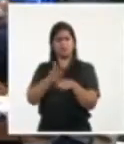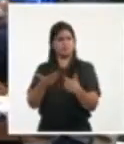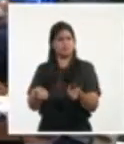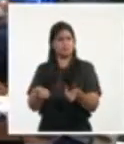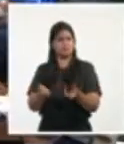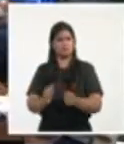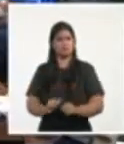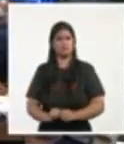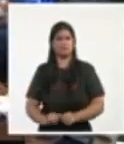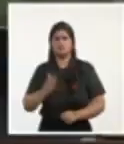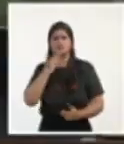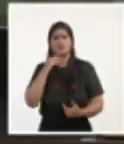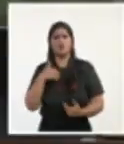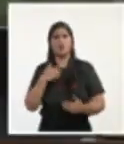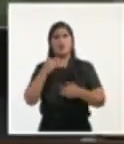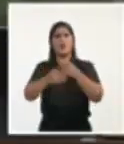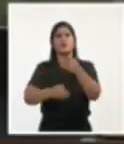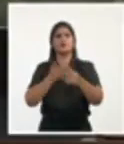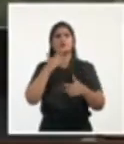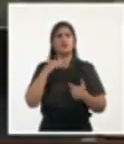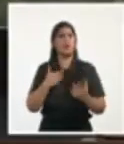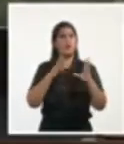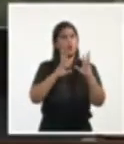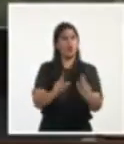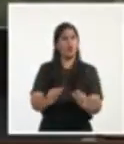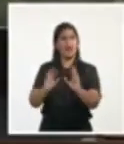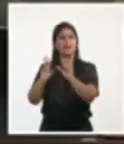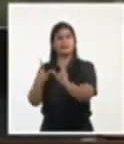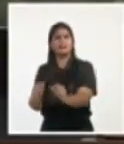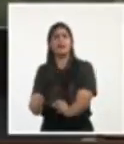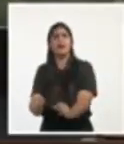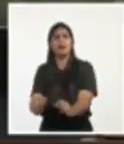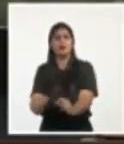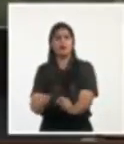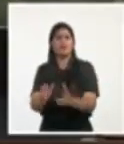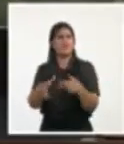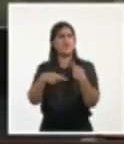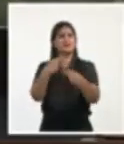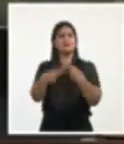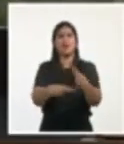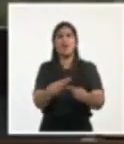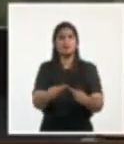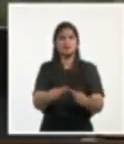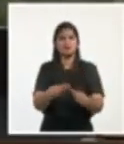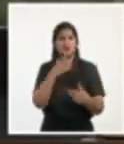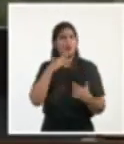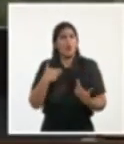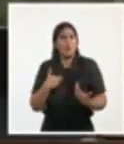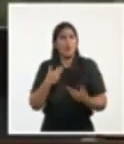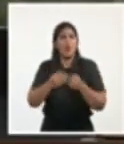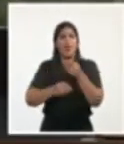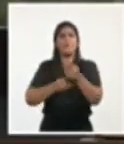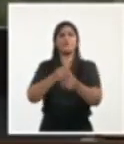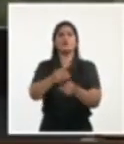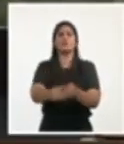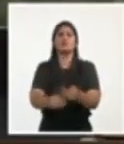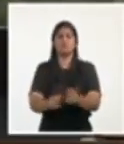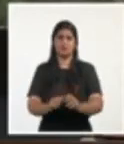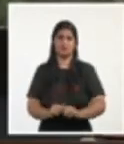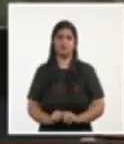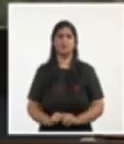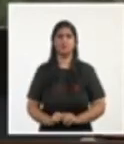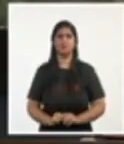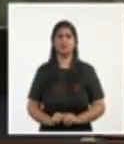interesante y yo quiero, antes de darle la palabra al ministro, decir que para nosotros el análisis de la